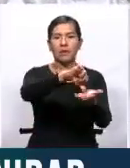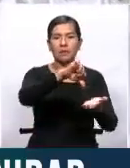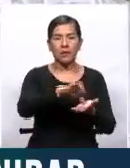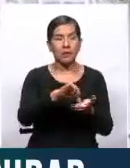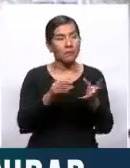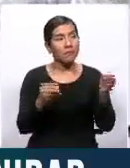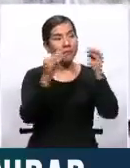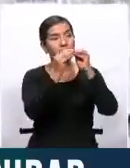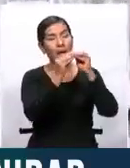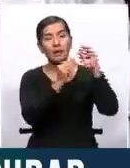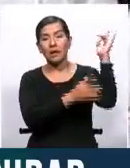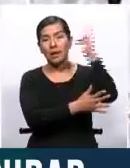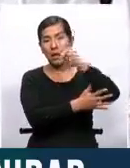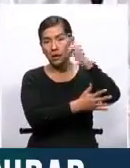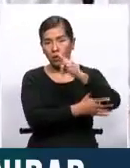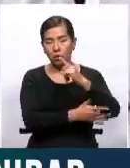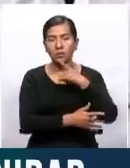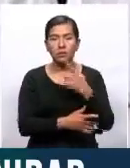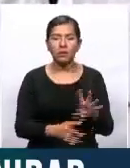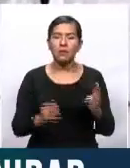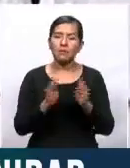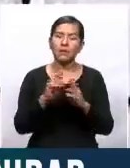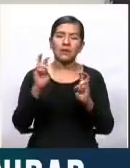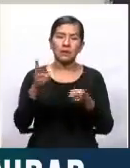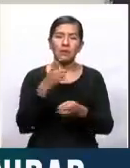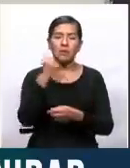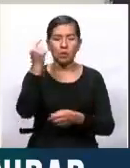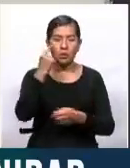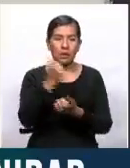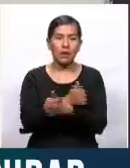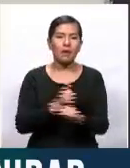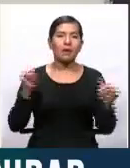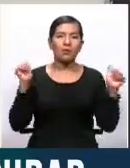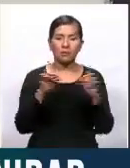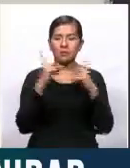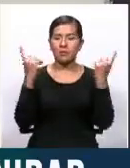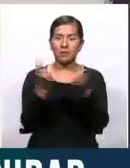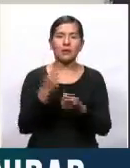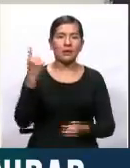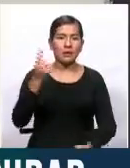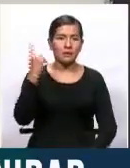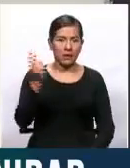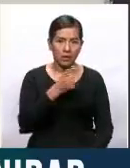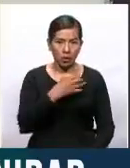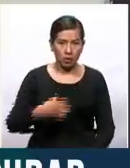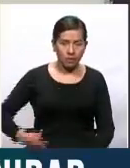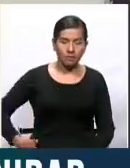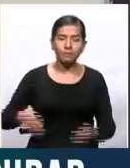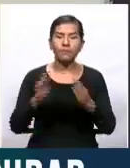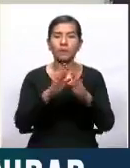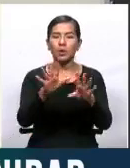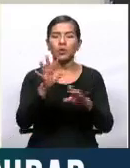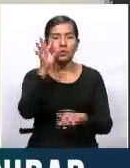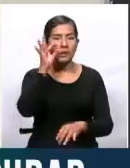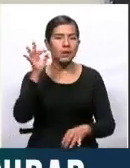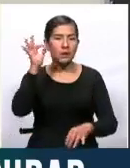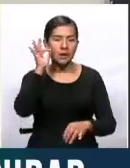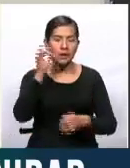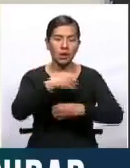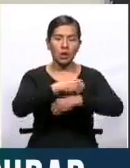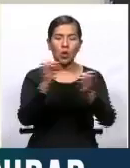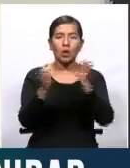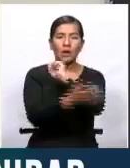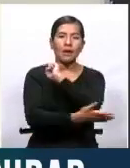Alto, a los gobiernos autónomos departamentales, a los gobiernos autónomos indígenas originarios